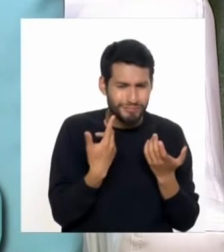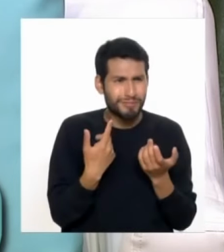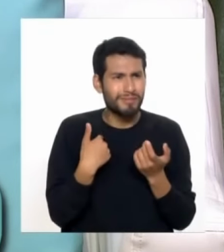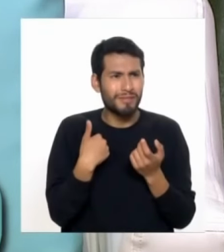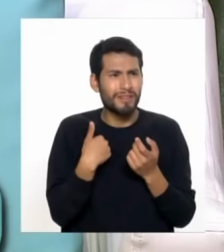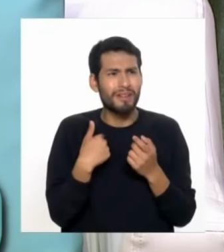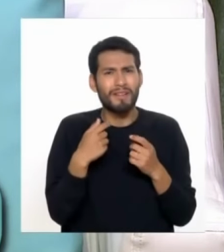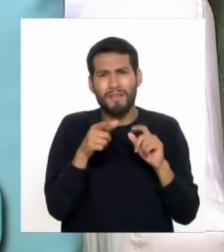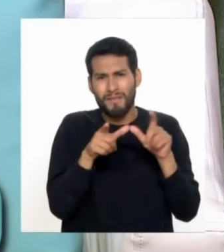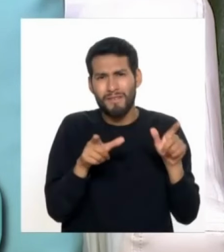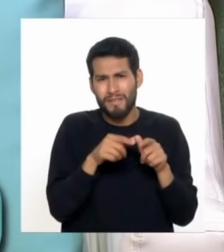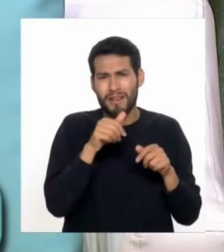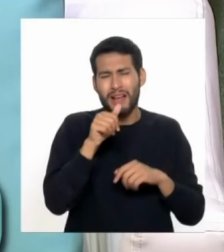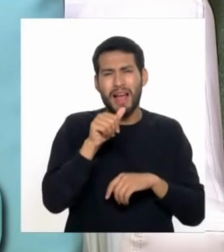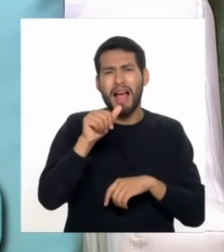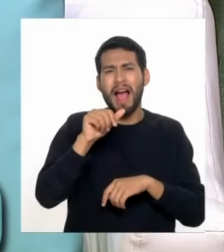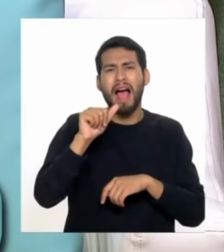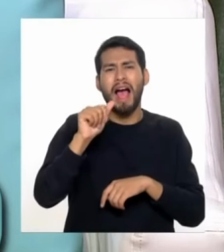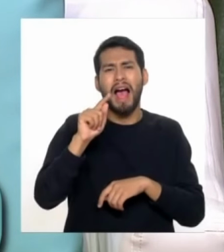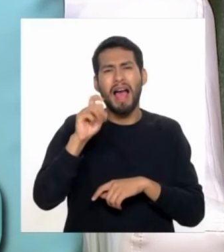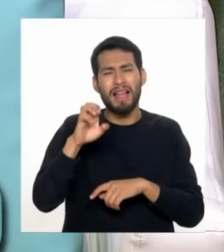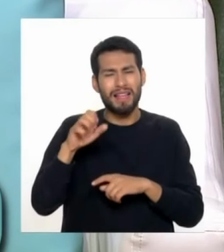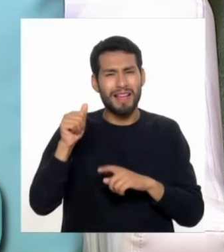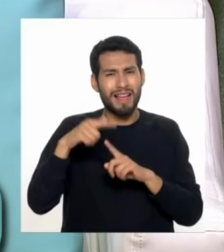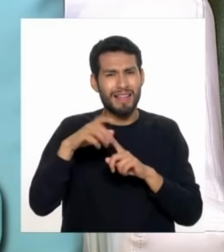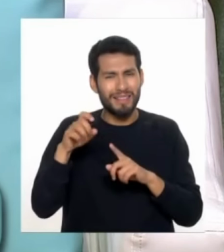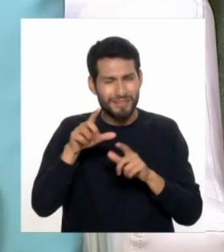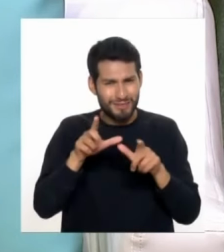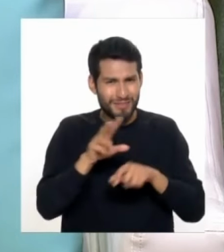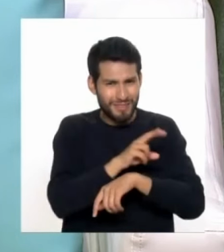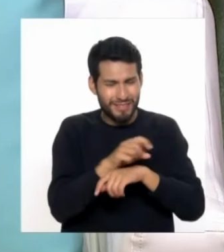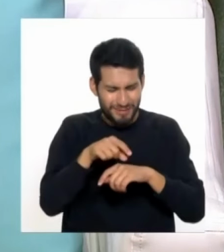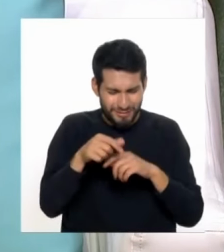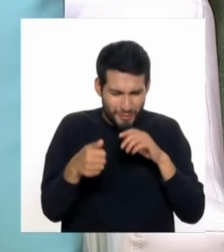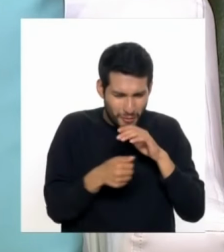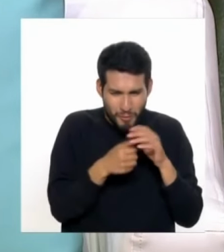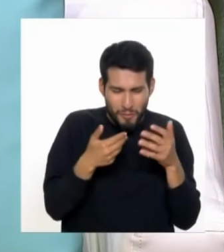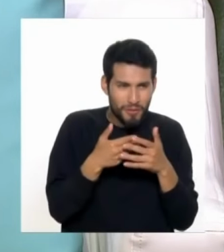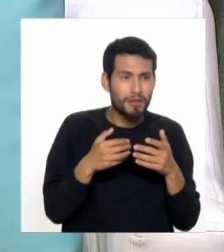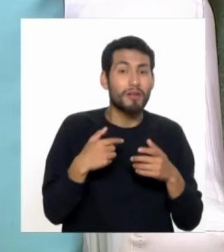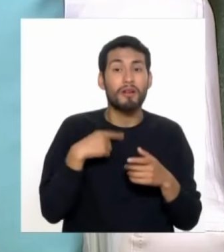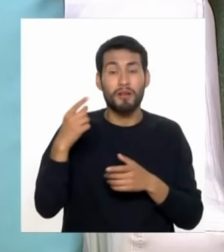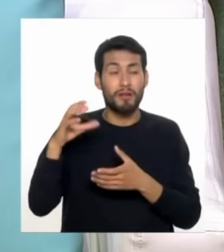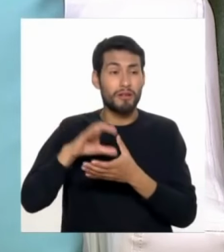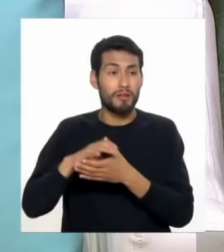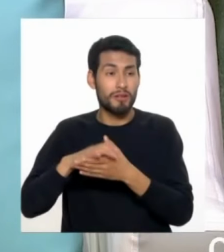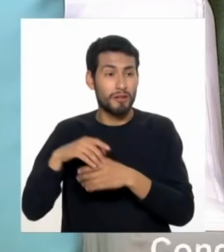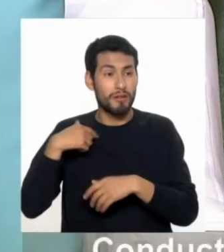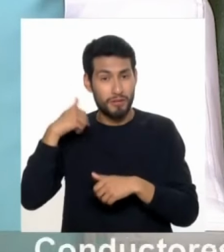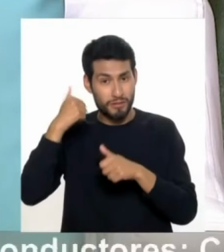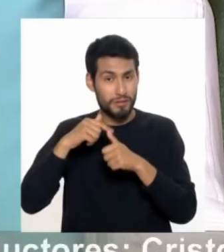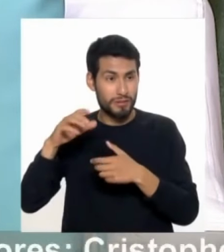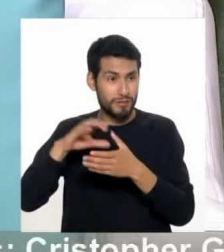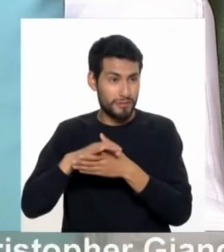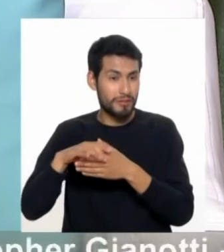pequeño asentamiento humano en Ate Vitarte, y en lo cual yo entrenaba en Chorrillos en ese tiempo, me acuerdo muy bien.